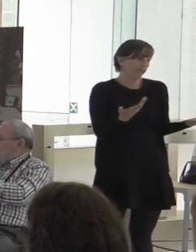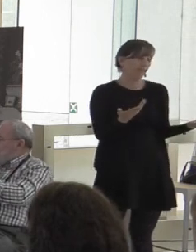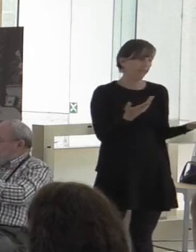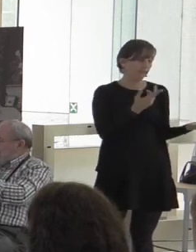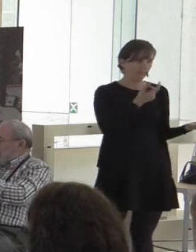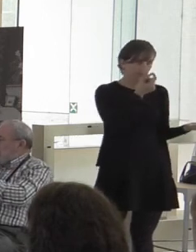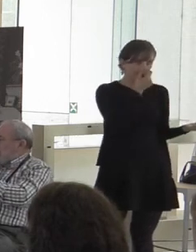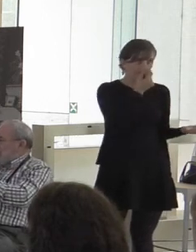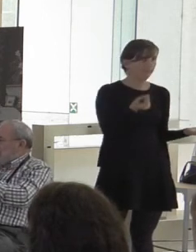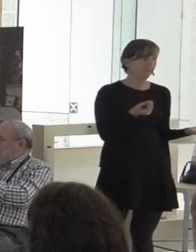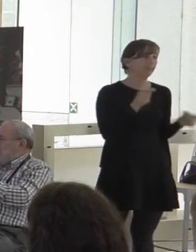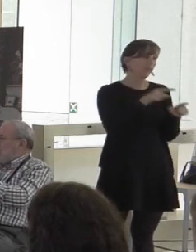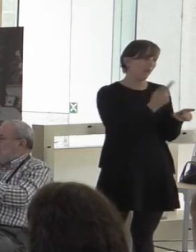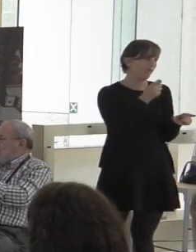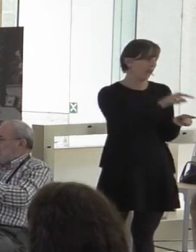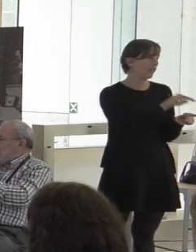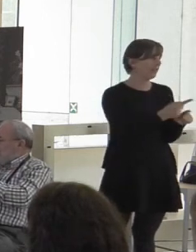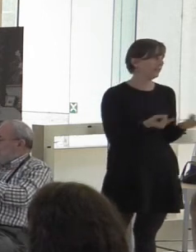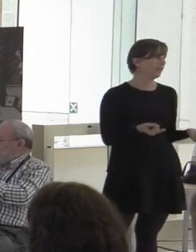bueno, ahí hay una asignatura pendiente